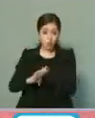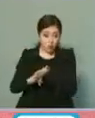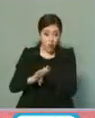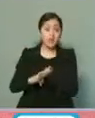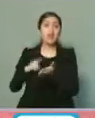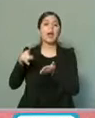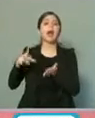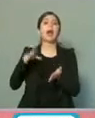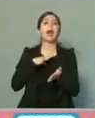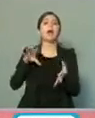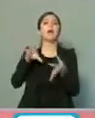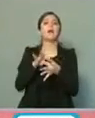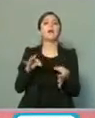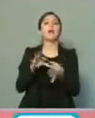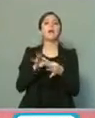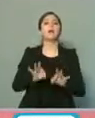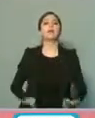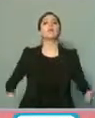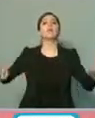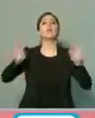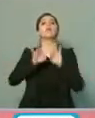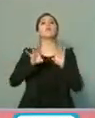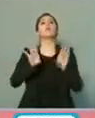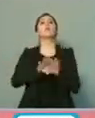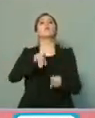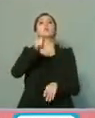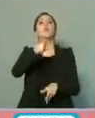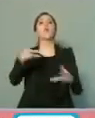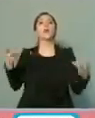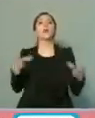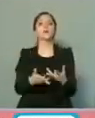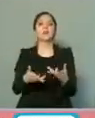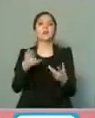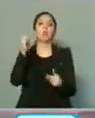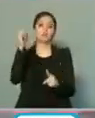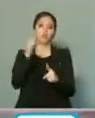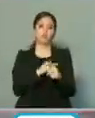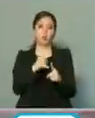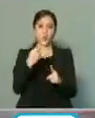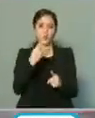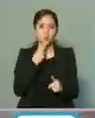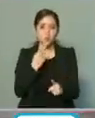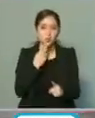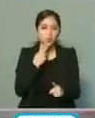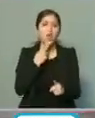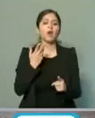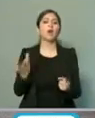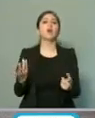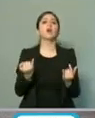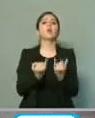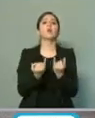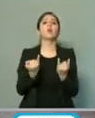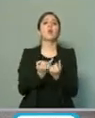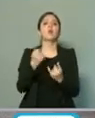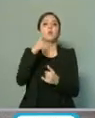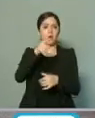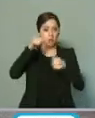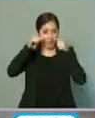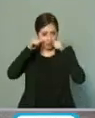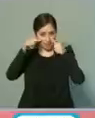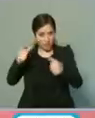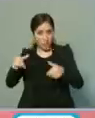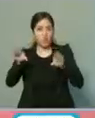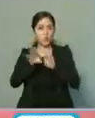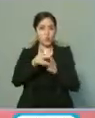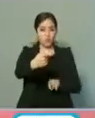de la importancia del cuidado y del uso del condón, por ejemplo, del cuidado para poder